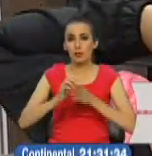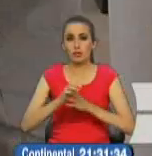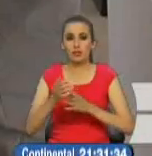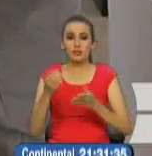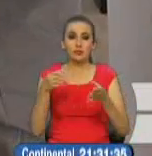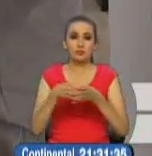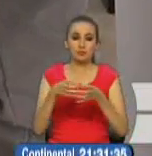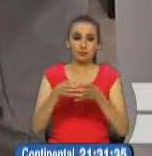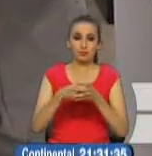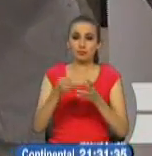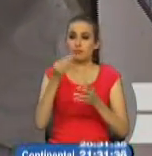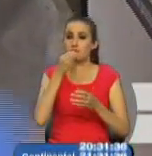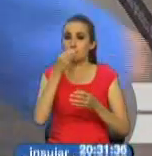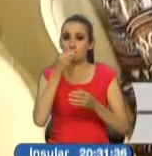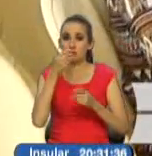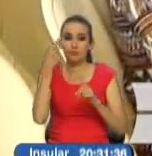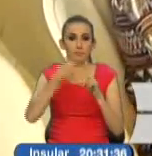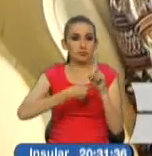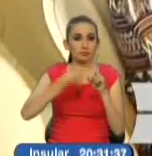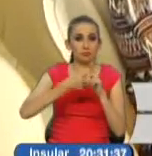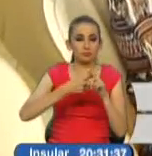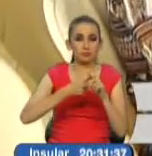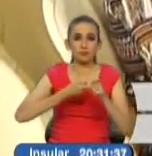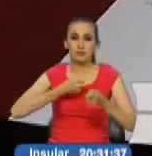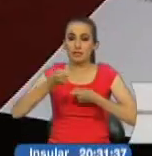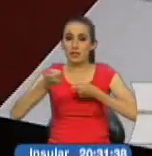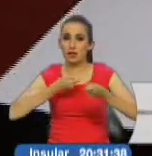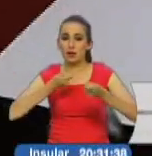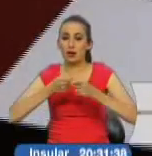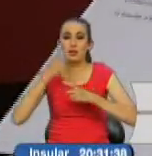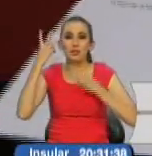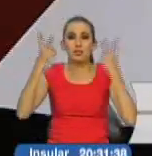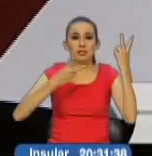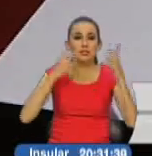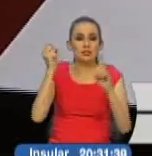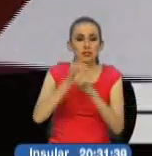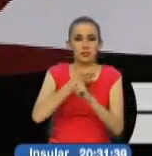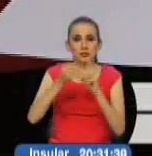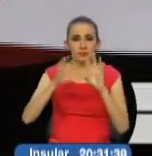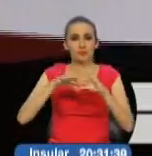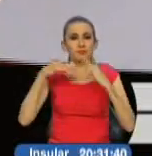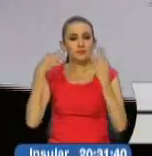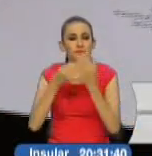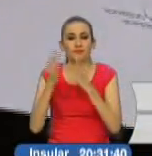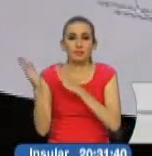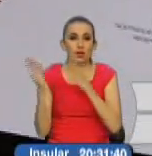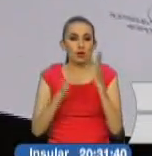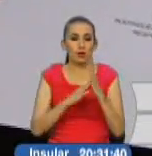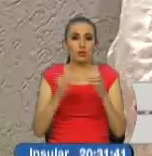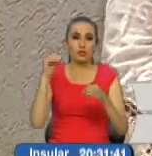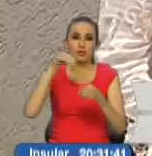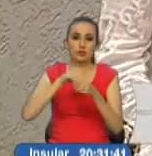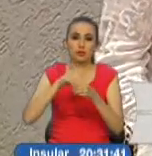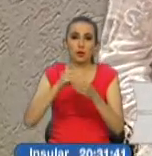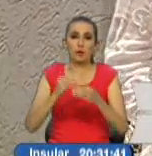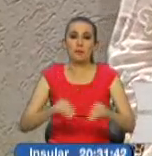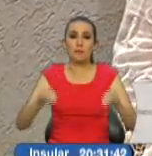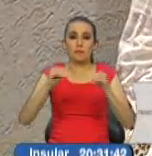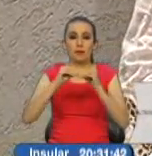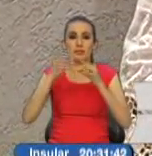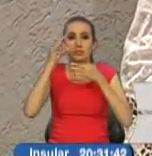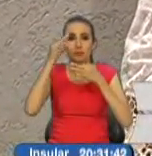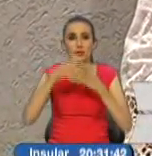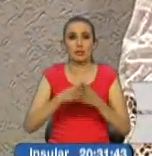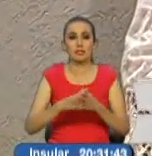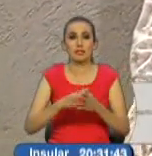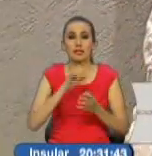compartida, pensiones alimenticias, regulación de visitas, violencia intrafamiliar, entre otros, son los temas de fondo. Marcela Aguiñaga